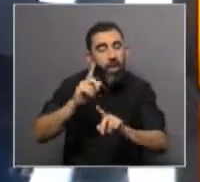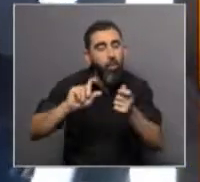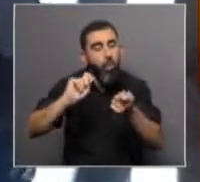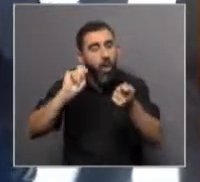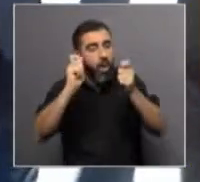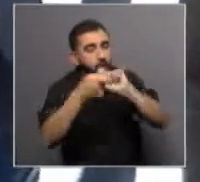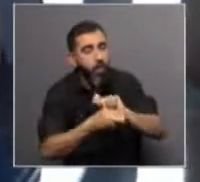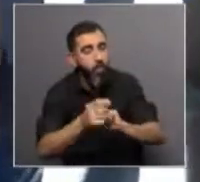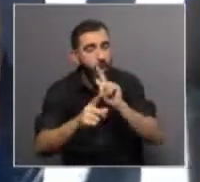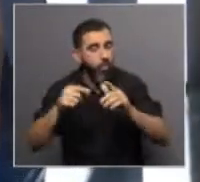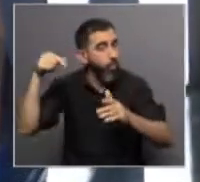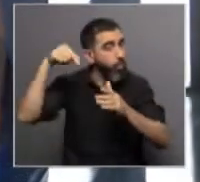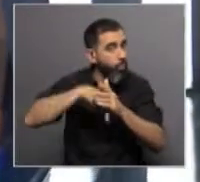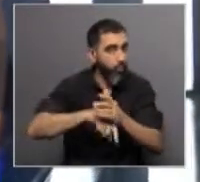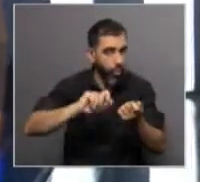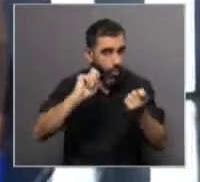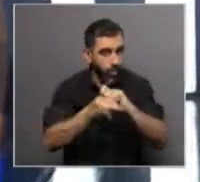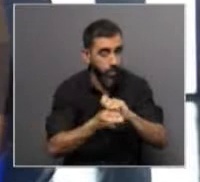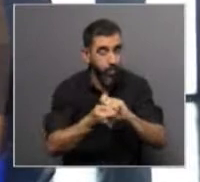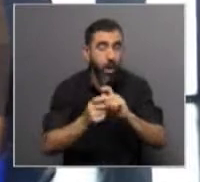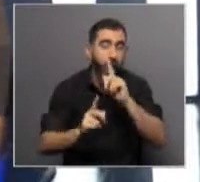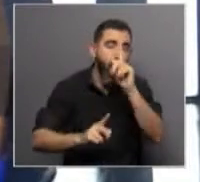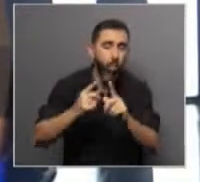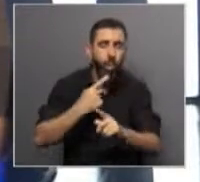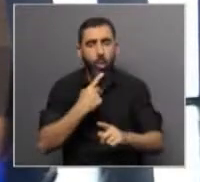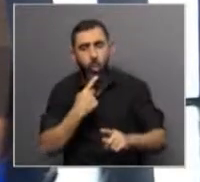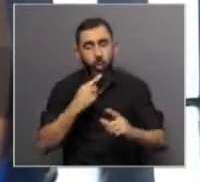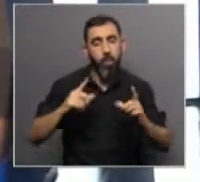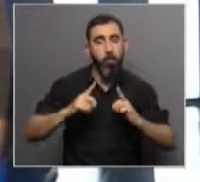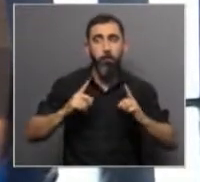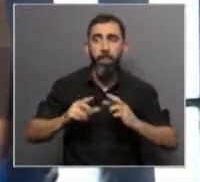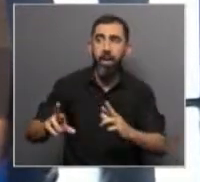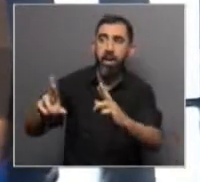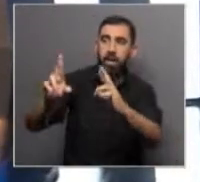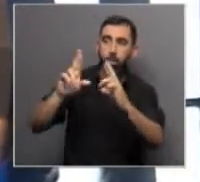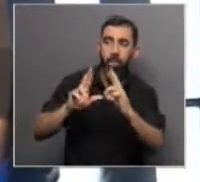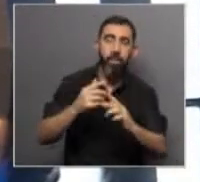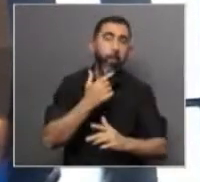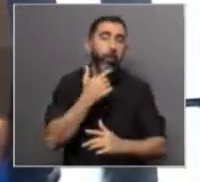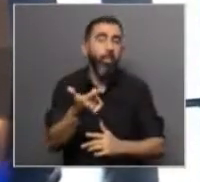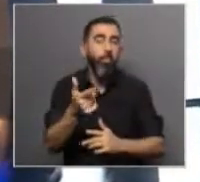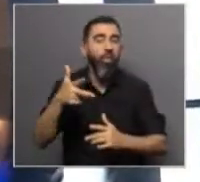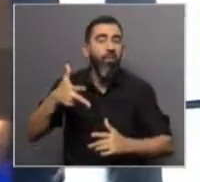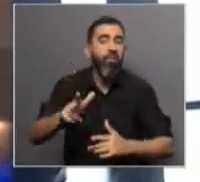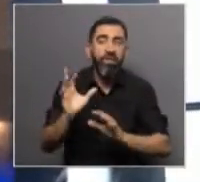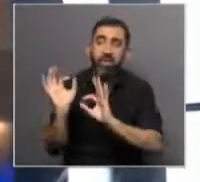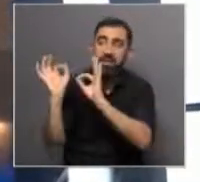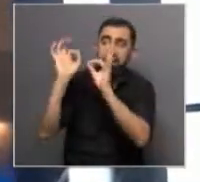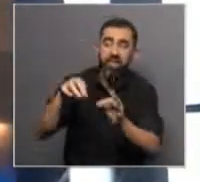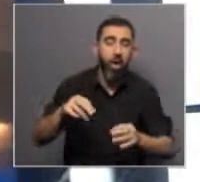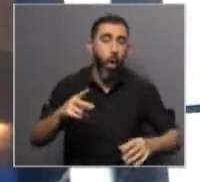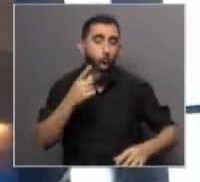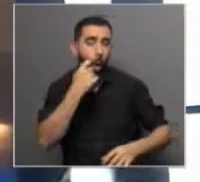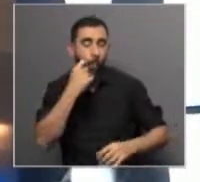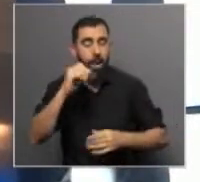cambios, a veces radicales. Entre las preguntas que aún esperan una respuesta firme está la de la fecha de llegada del Homo sapiens